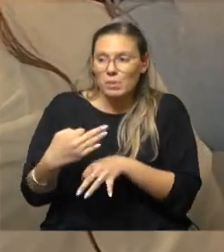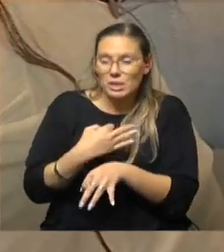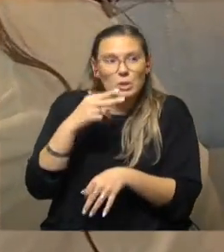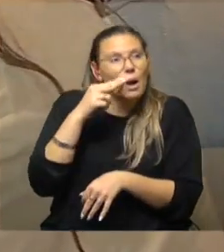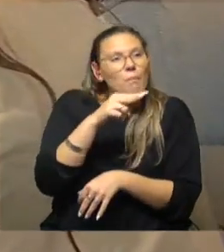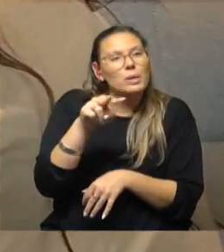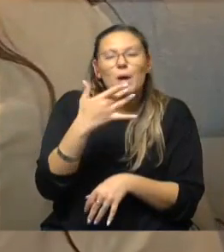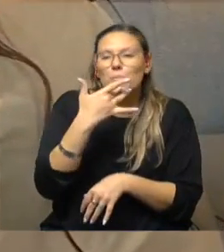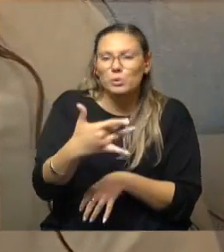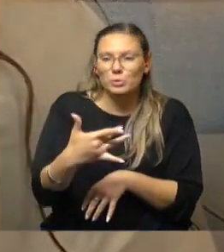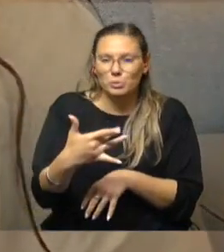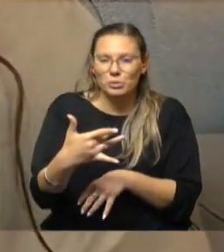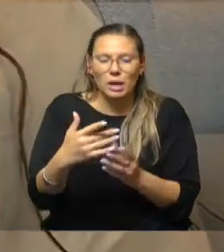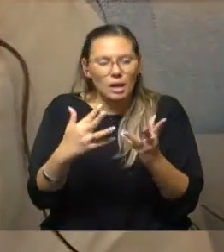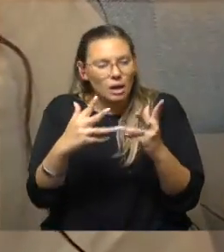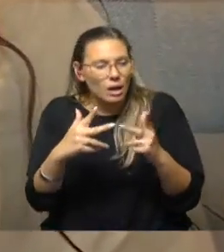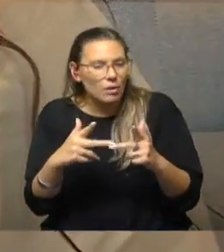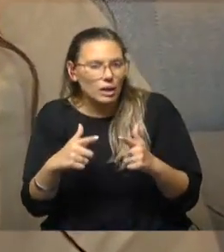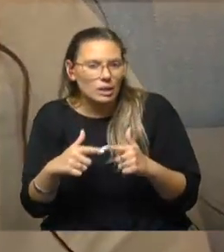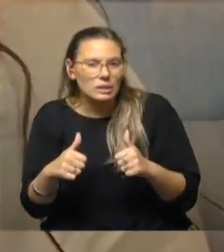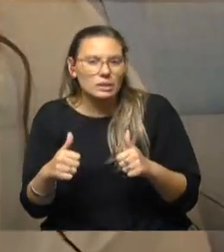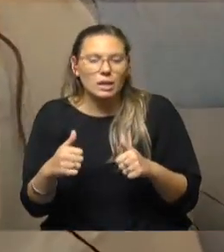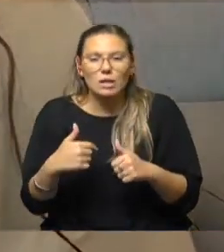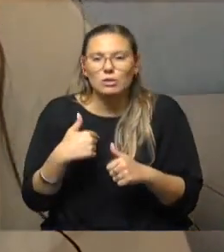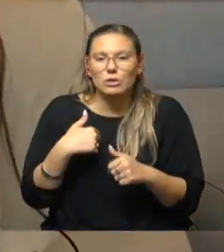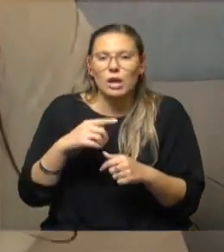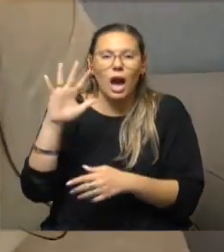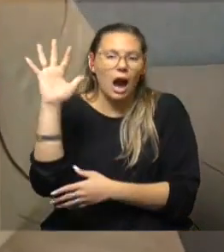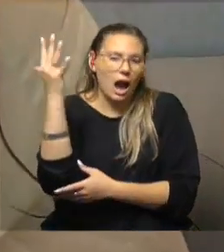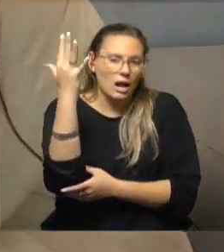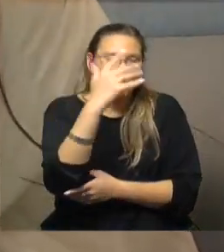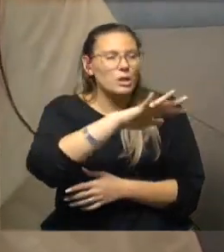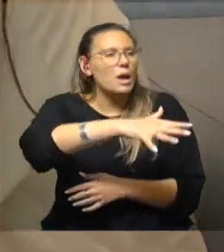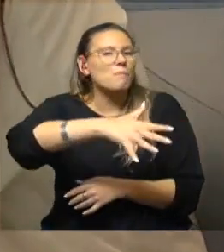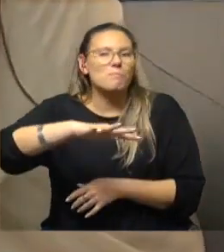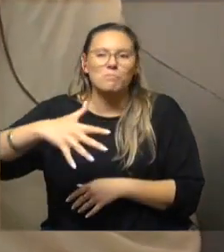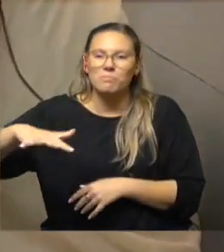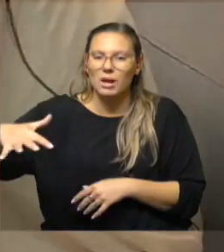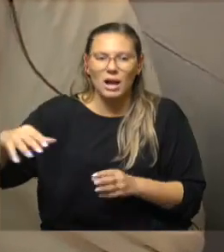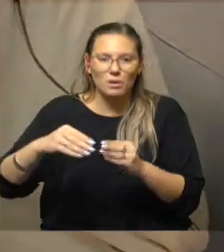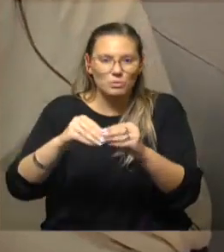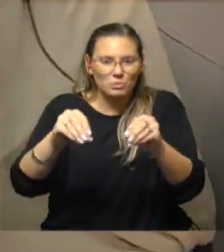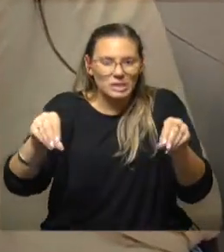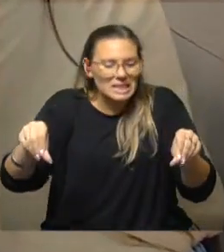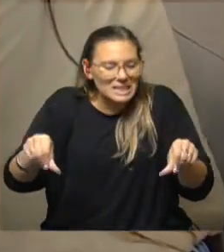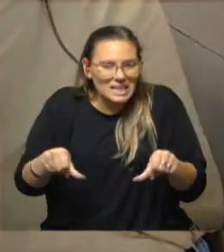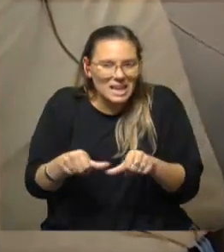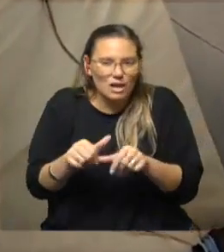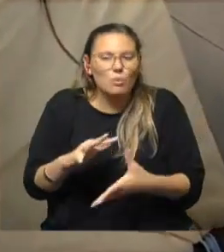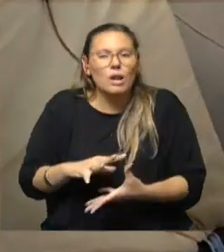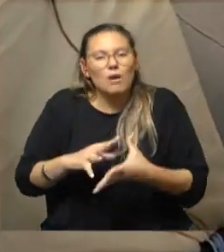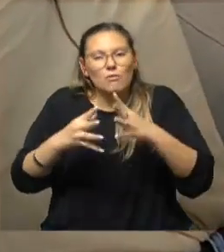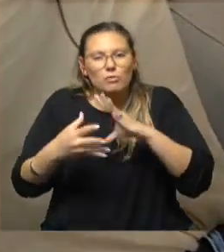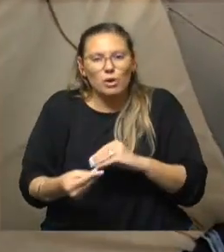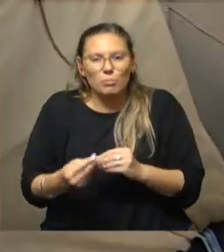la belleza y a ordenarla. Y soy de unos árboles, de un mar, de un territorio, de una tierra, de una manera